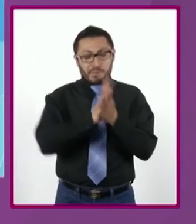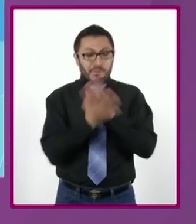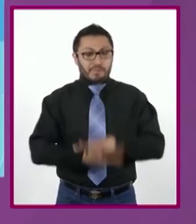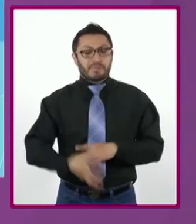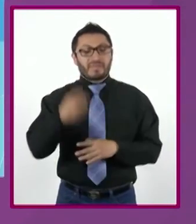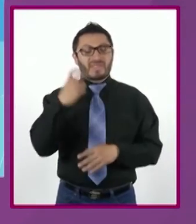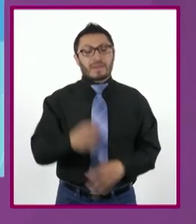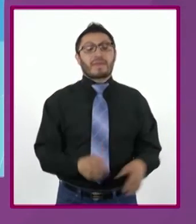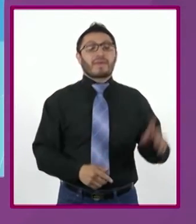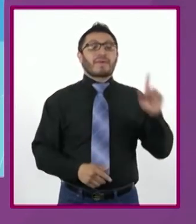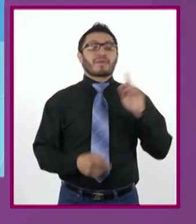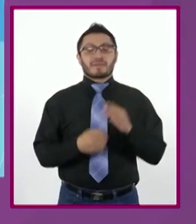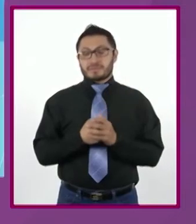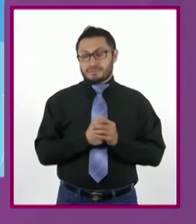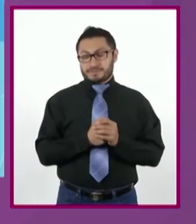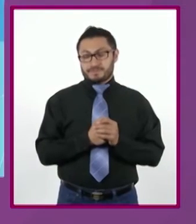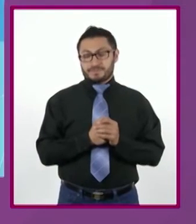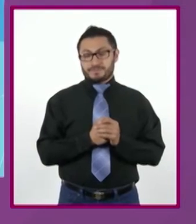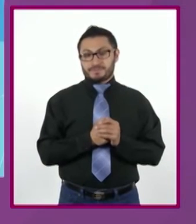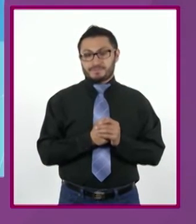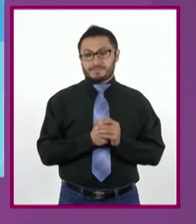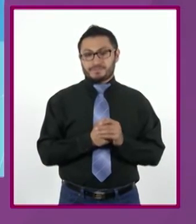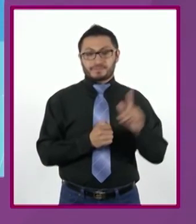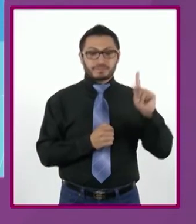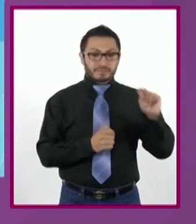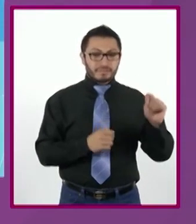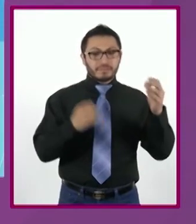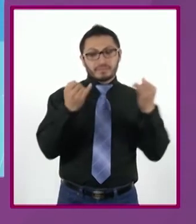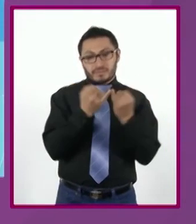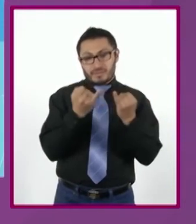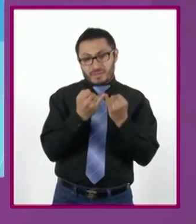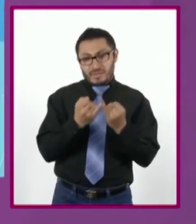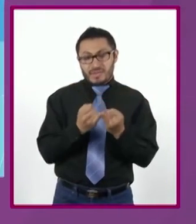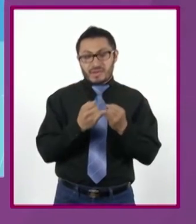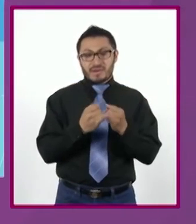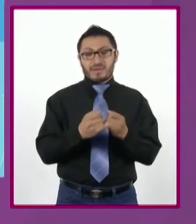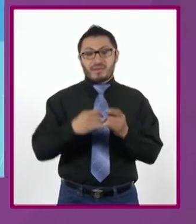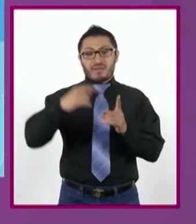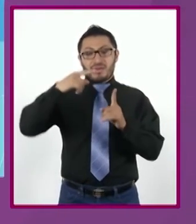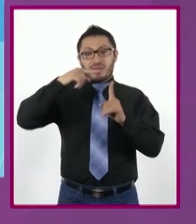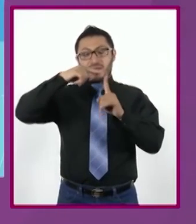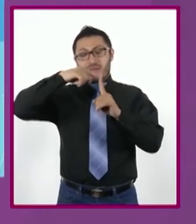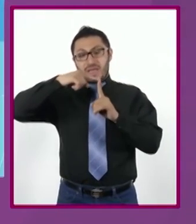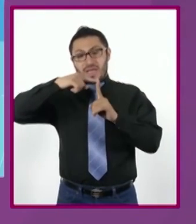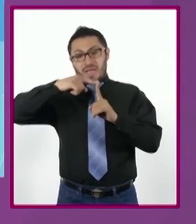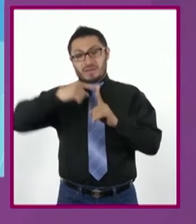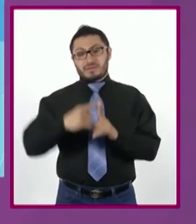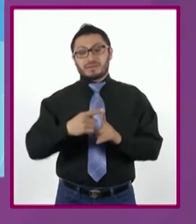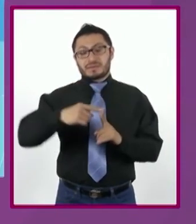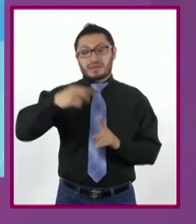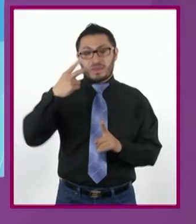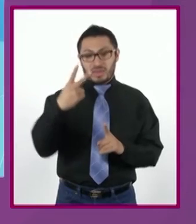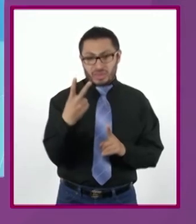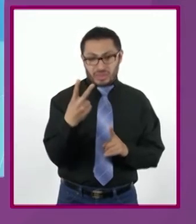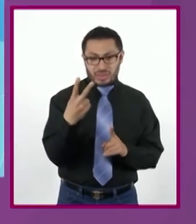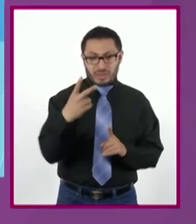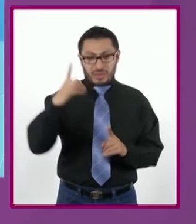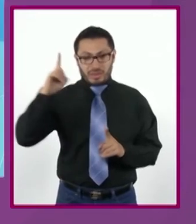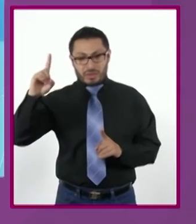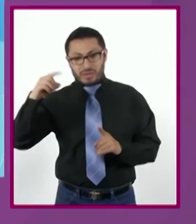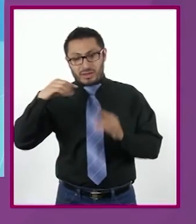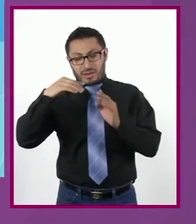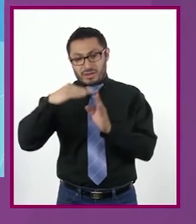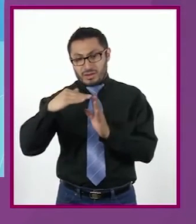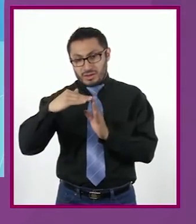cual obtenemos la siguiente fórmula. Tiempo es igual a la raíz cuadrada de 2 veces la distancia entre